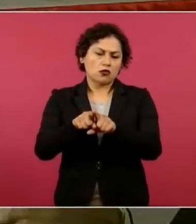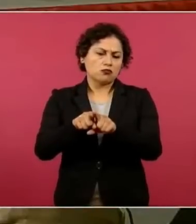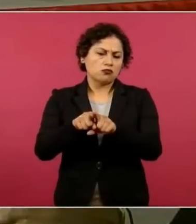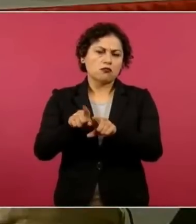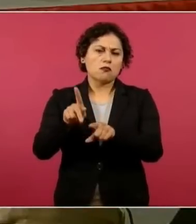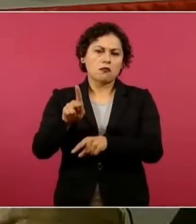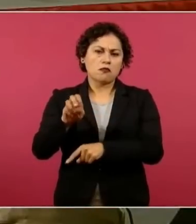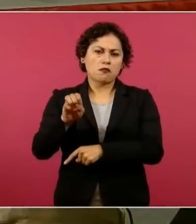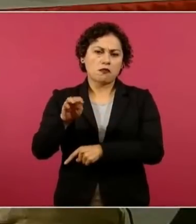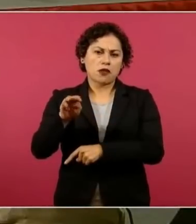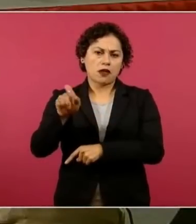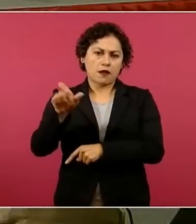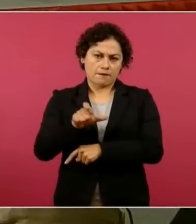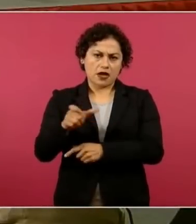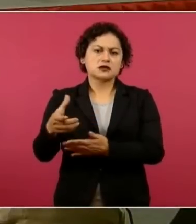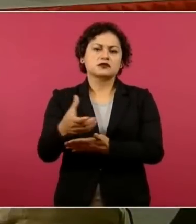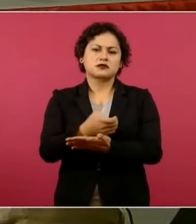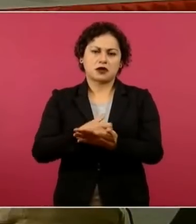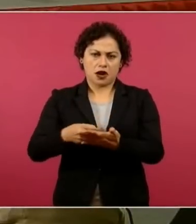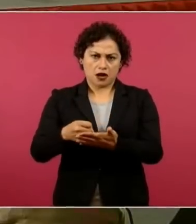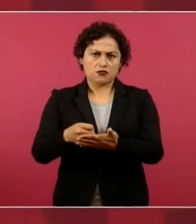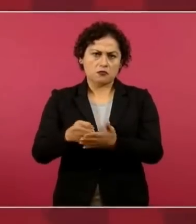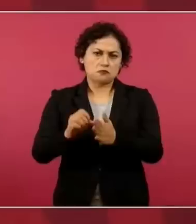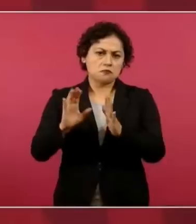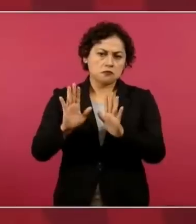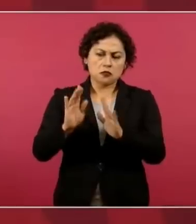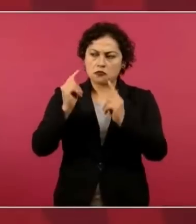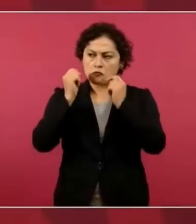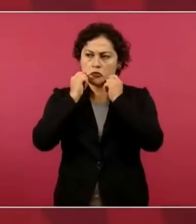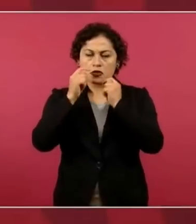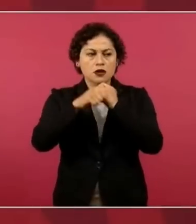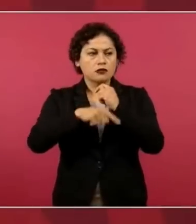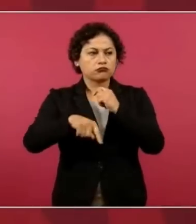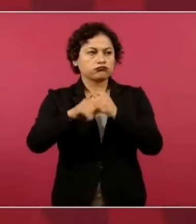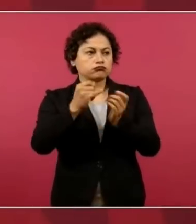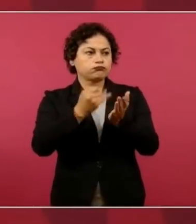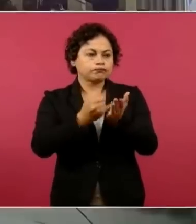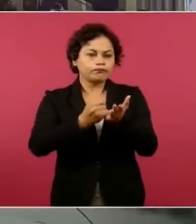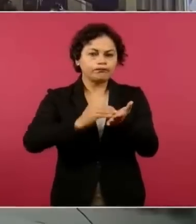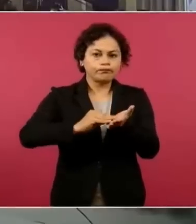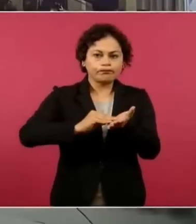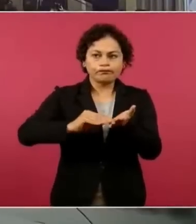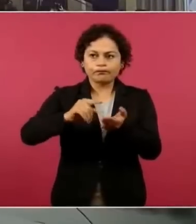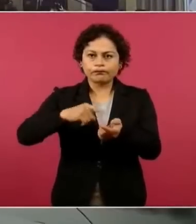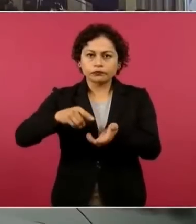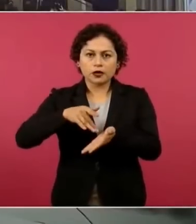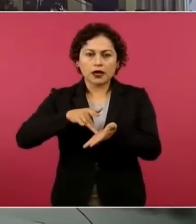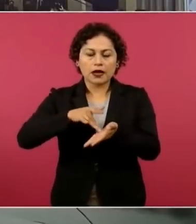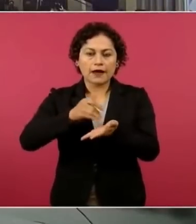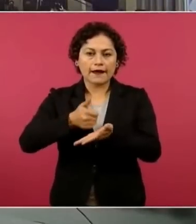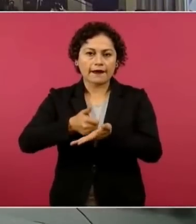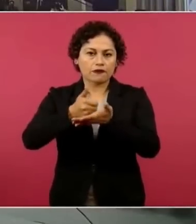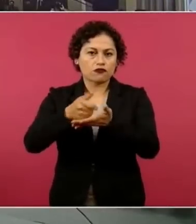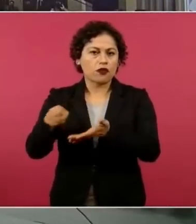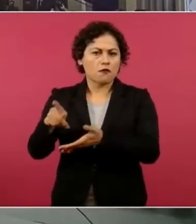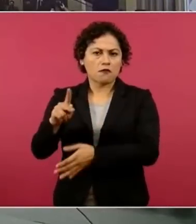aún con ese subsidio. Y eso nos